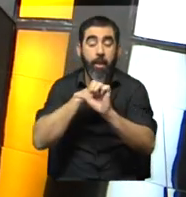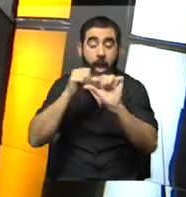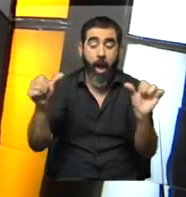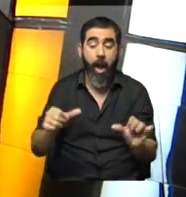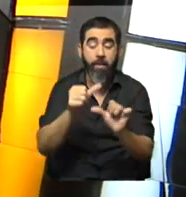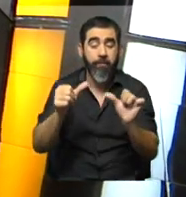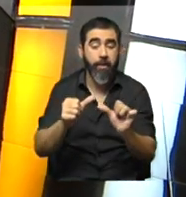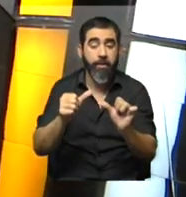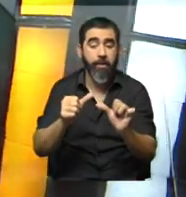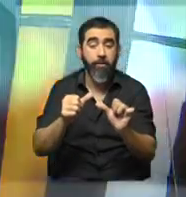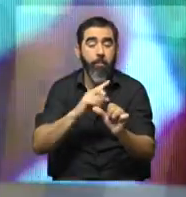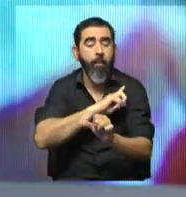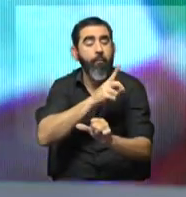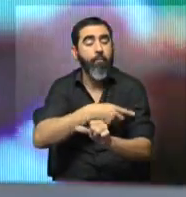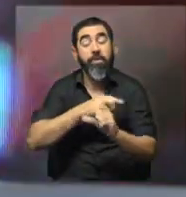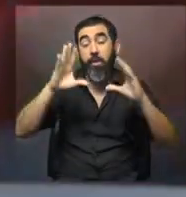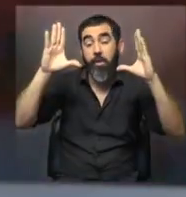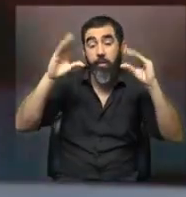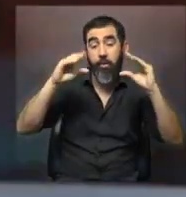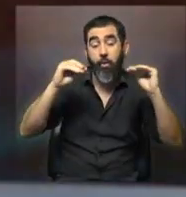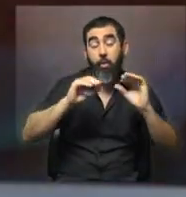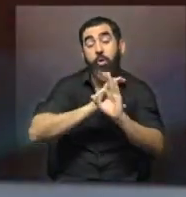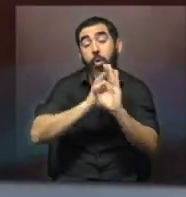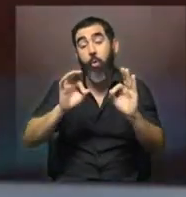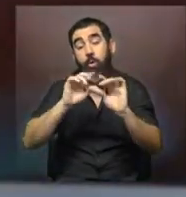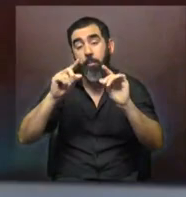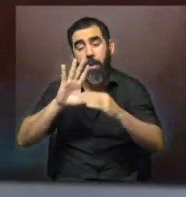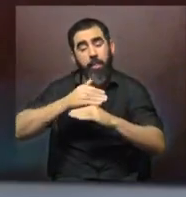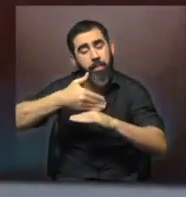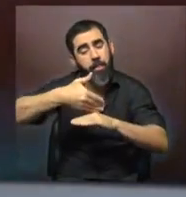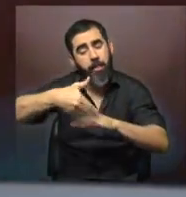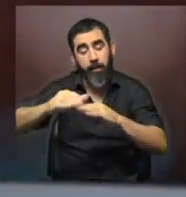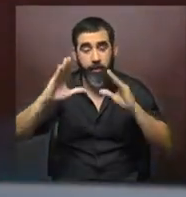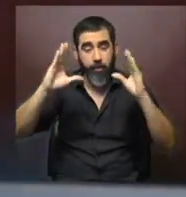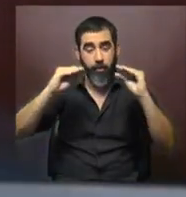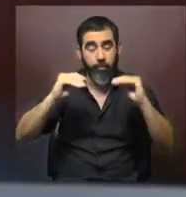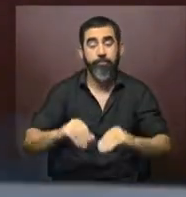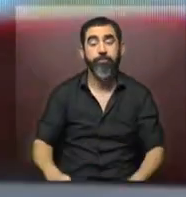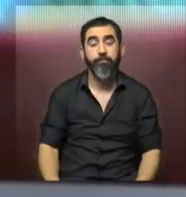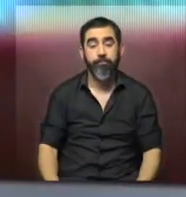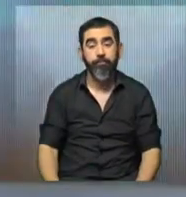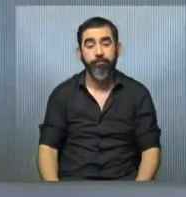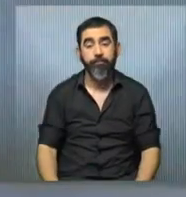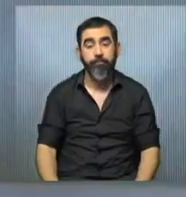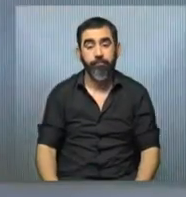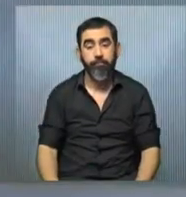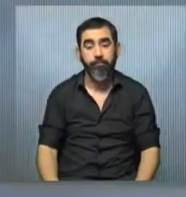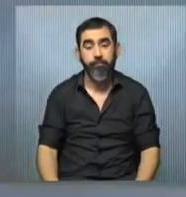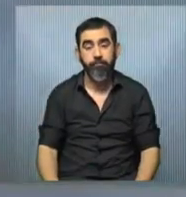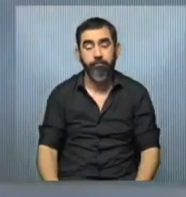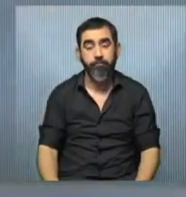más demandantes en la nochecita o incluso en la noche tarde. Y ahí entonces se abre como un